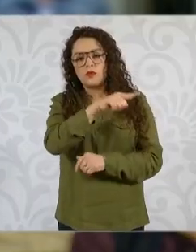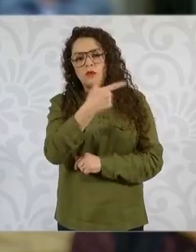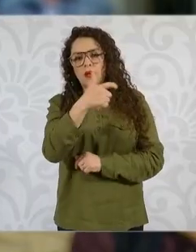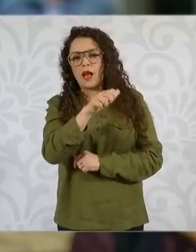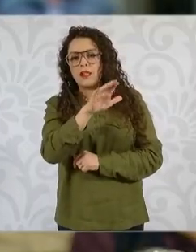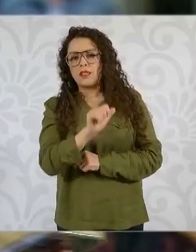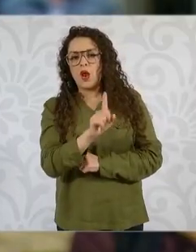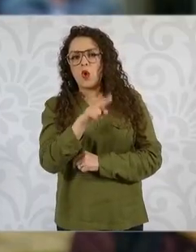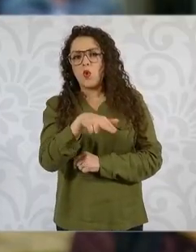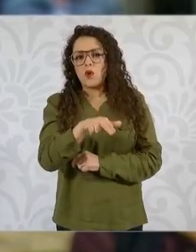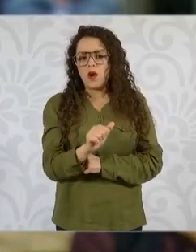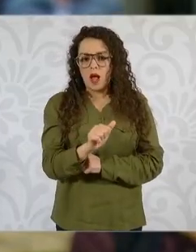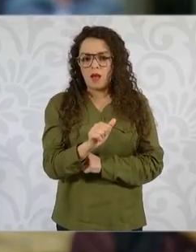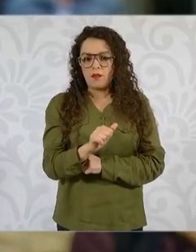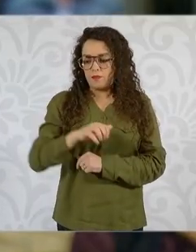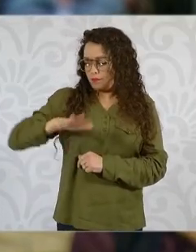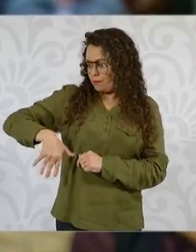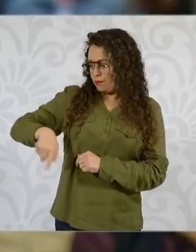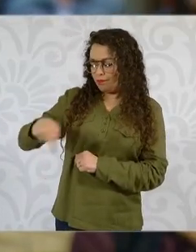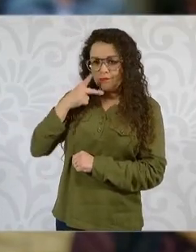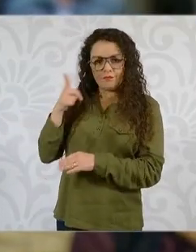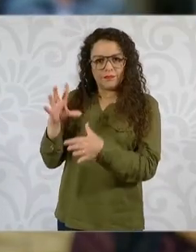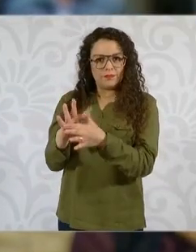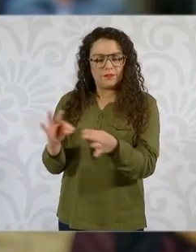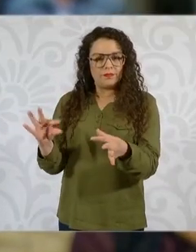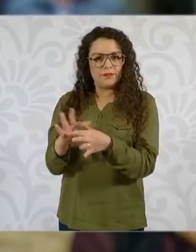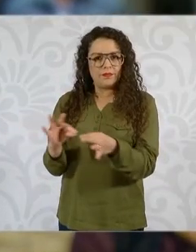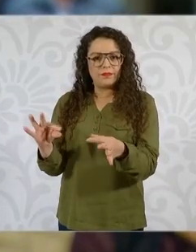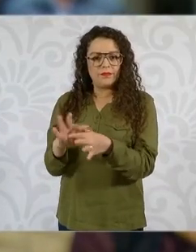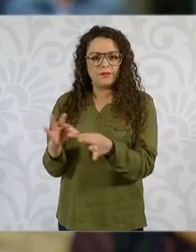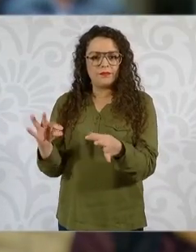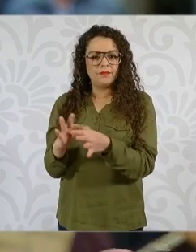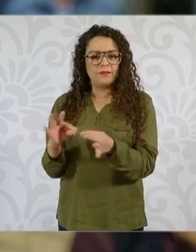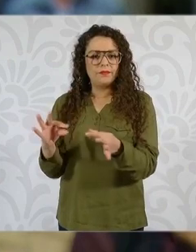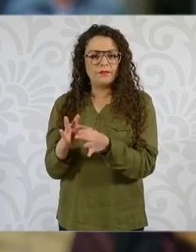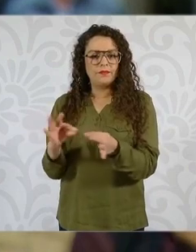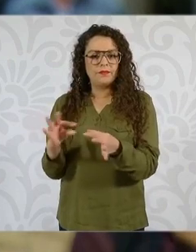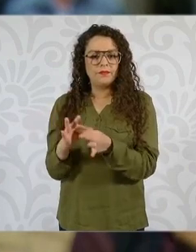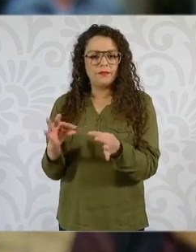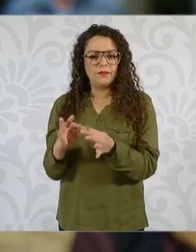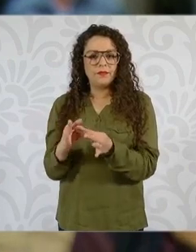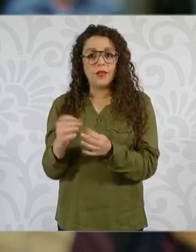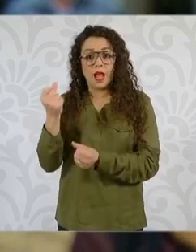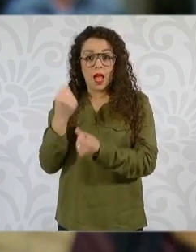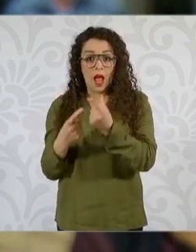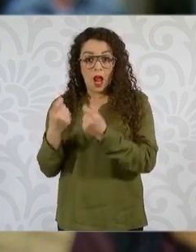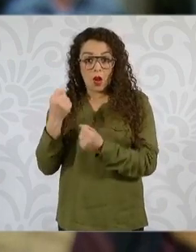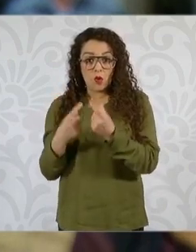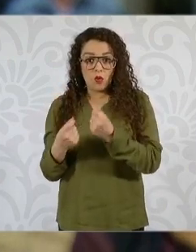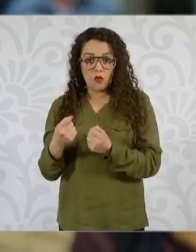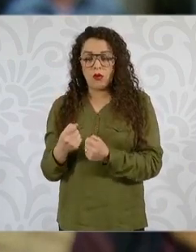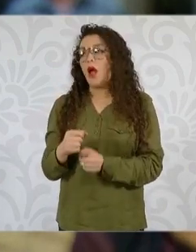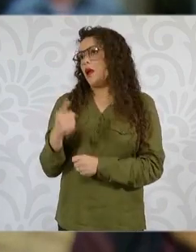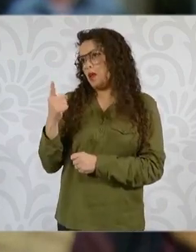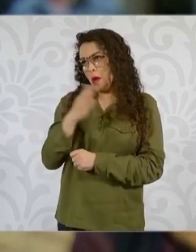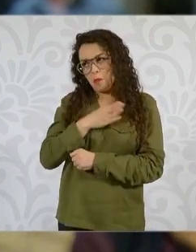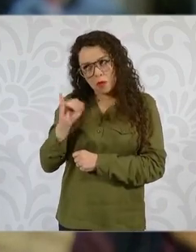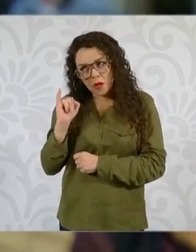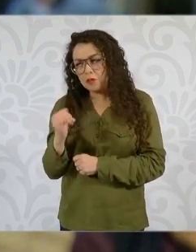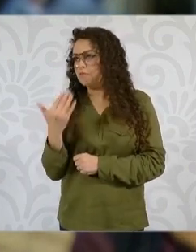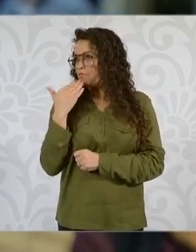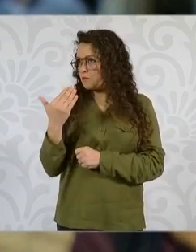con lo que se hablaba hace un momento con respecto a que pues unos están a favor y otros totalmente se deslindan